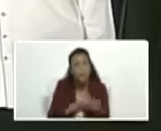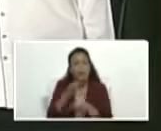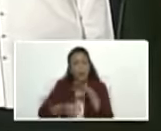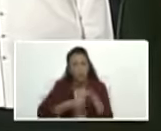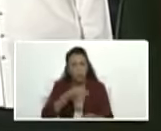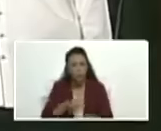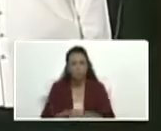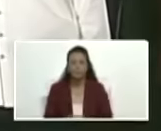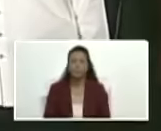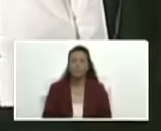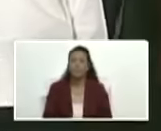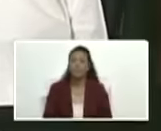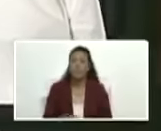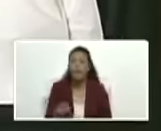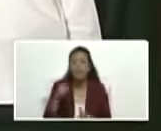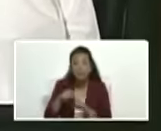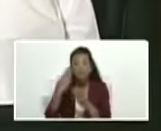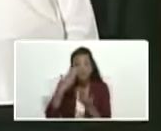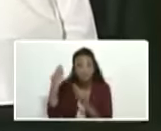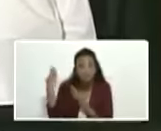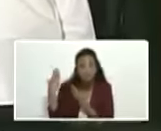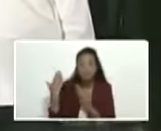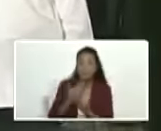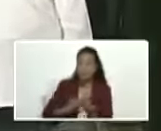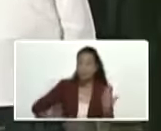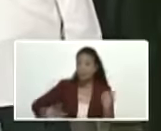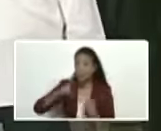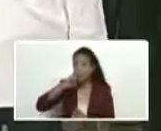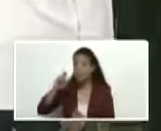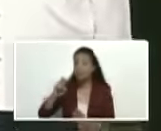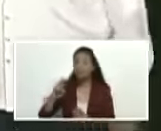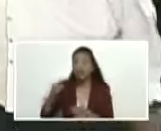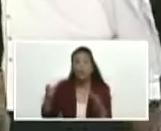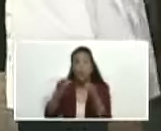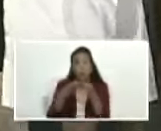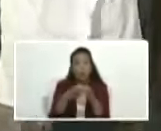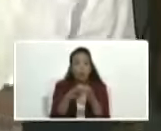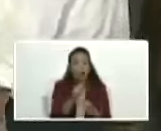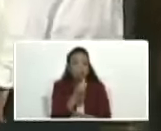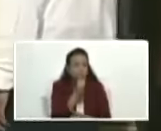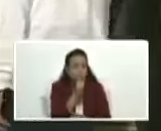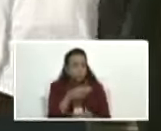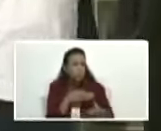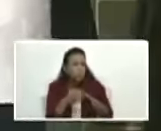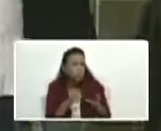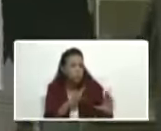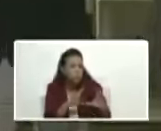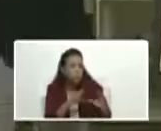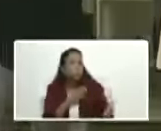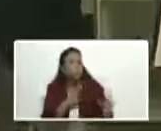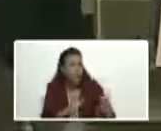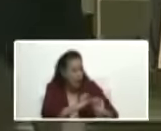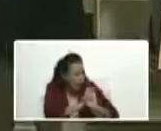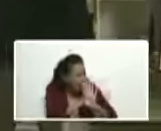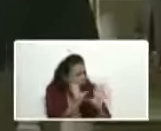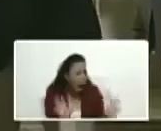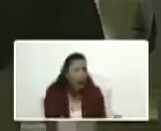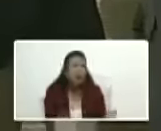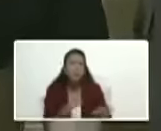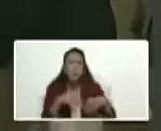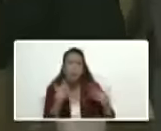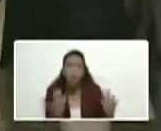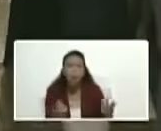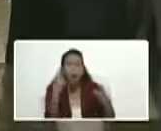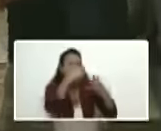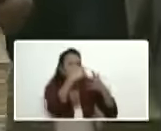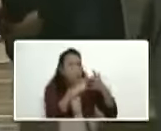presidente Gustavo Petro. Allí el jefe de Estado venezolano en una reunión fructífera, una conversación sincera para repasar